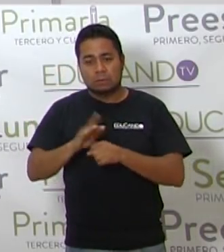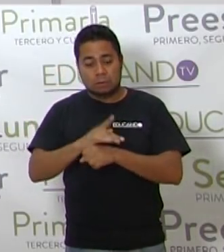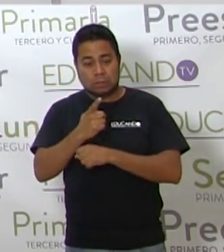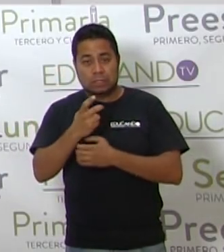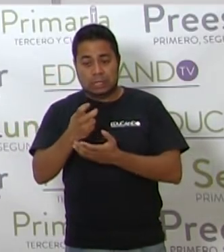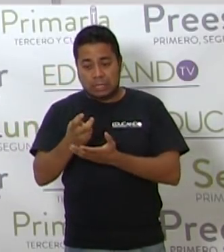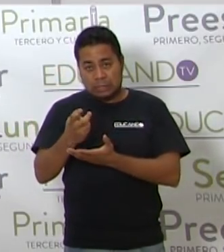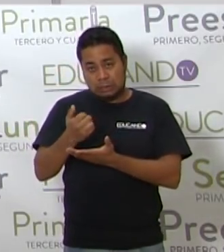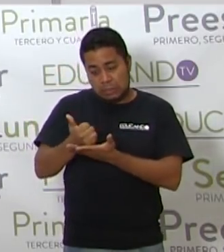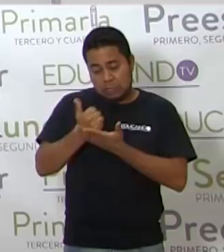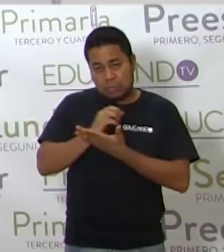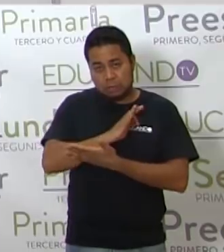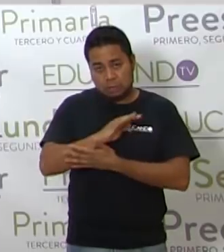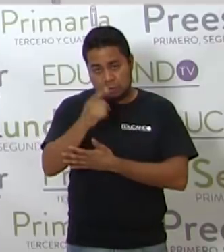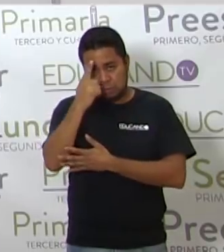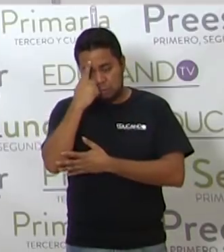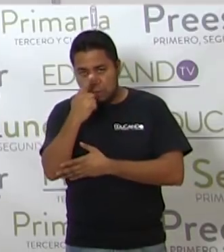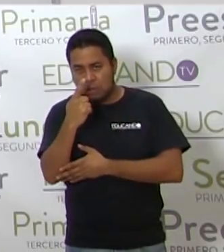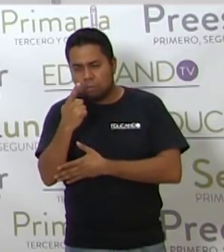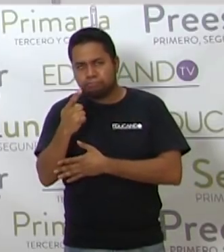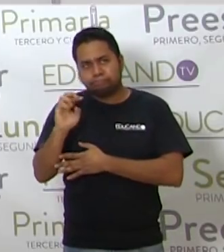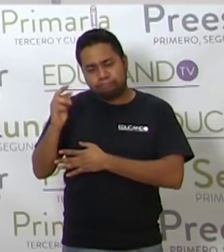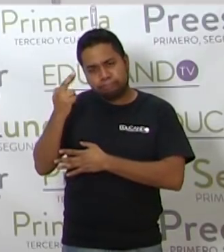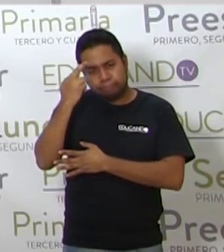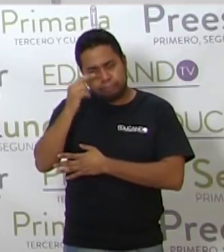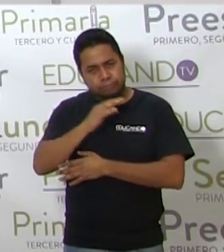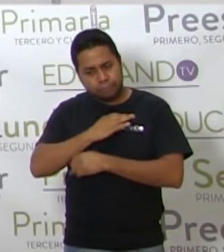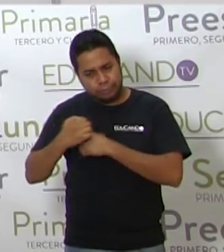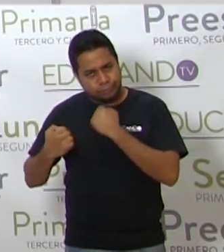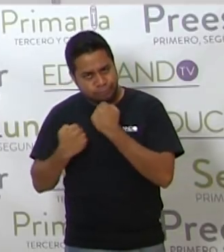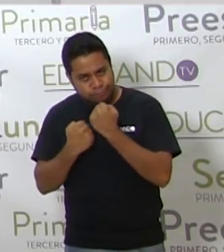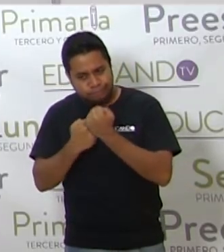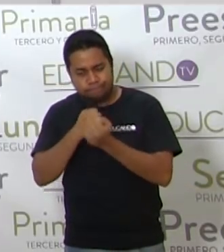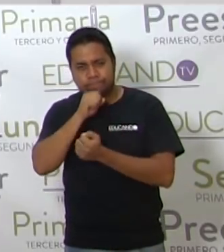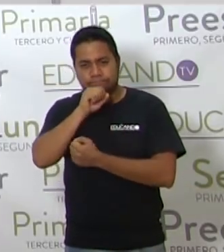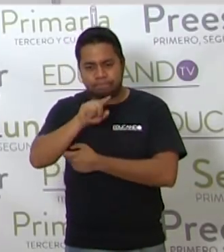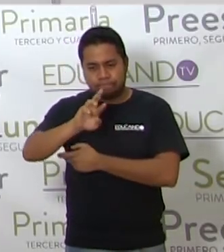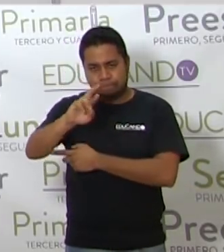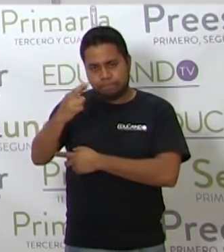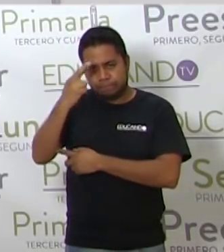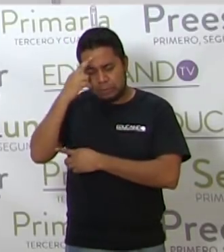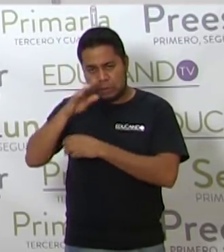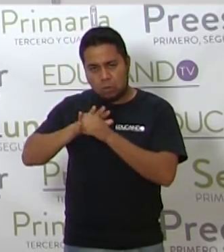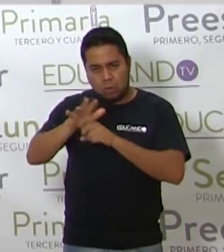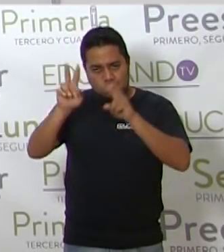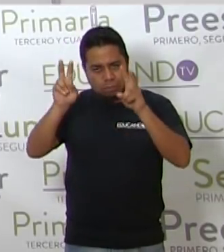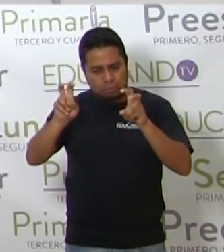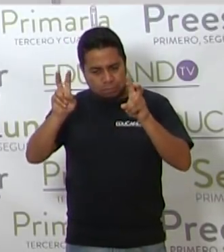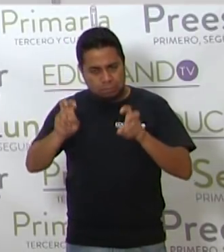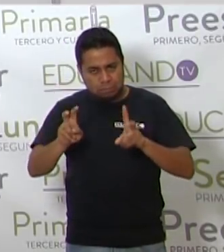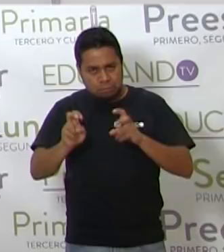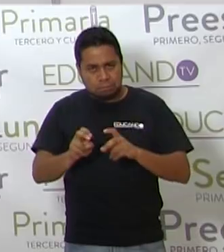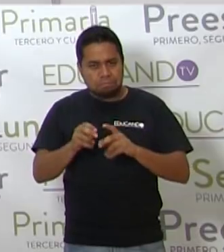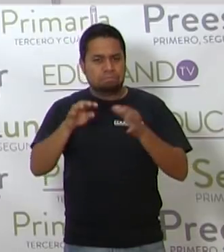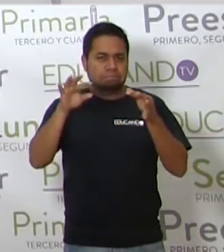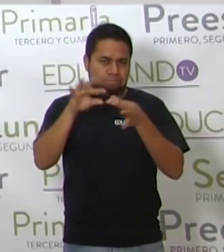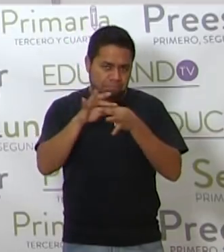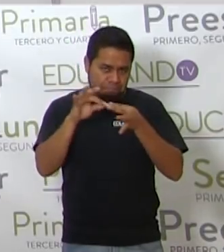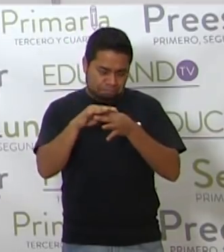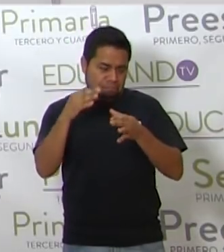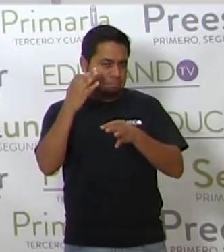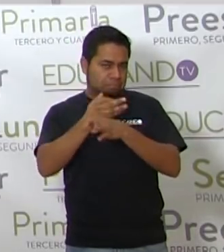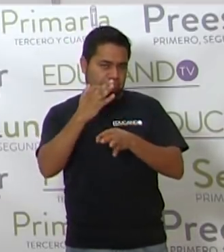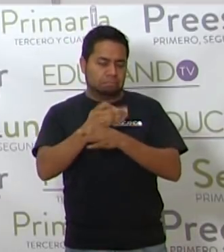una pauta para poder reforzar, pero sobre todo recordar cada uno de los temas que vamos a estar platicando en esta